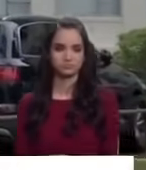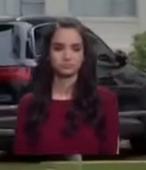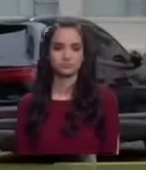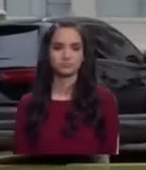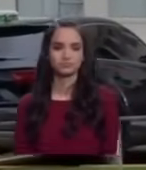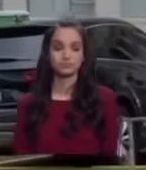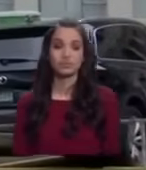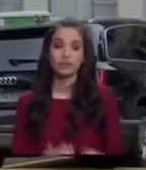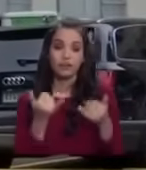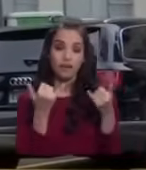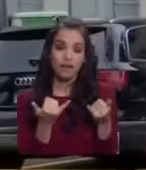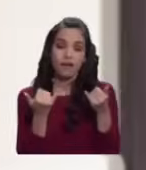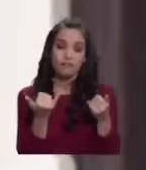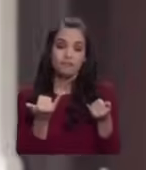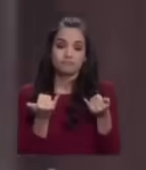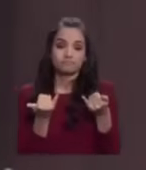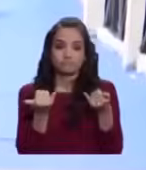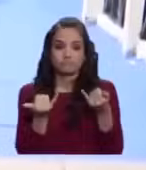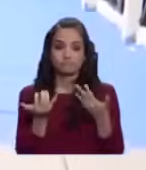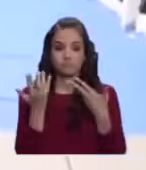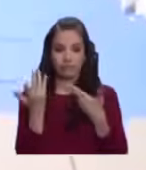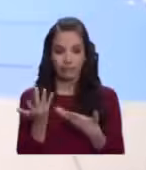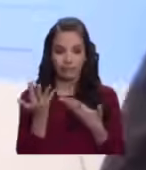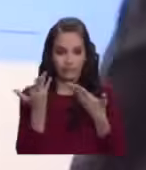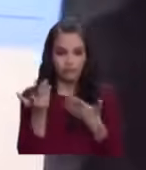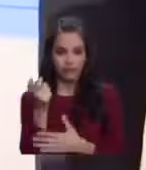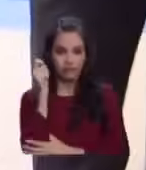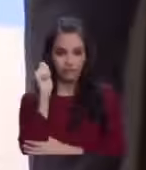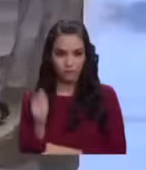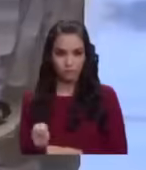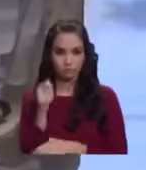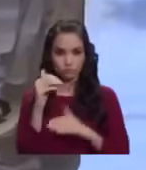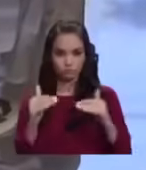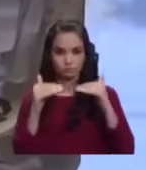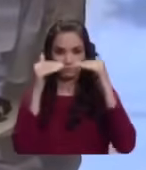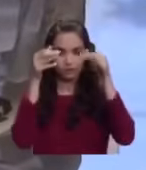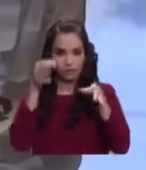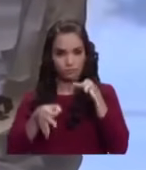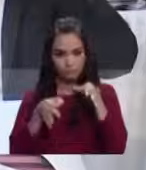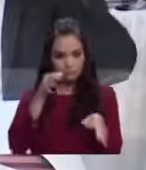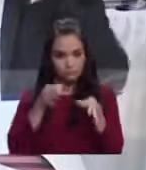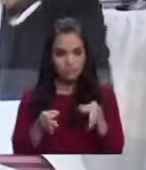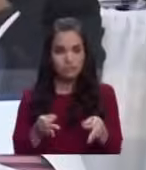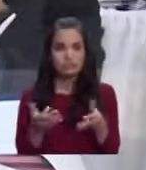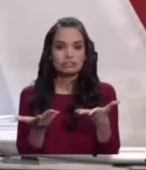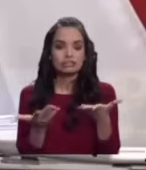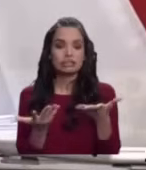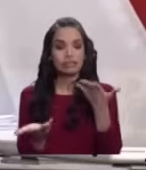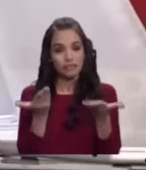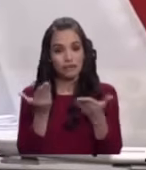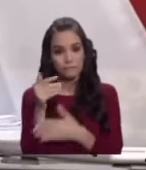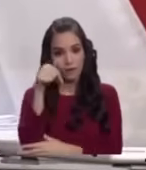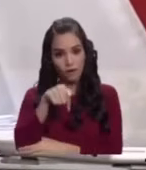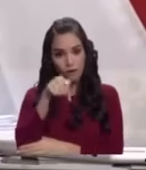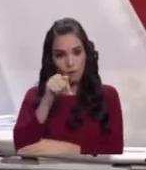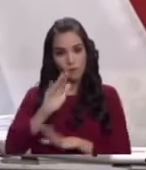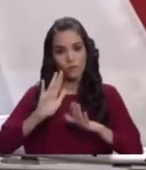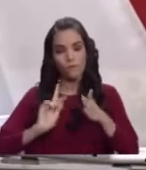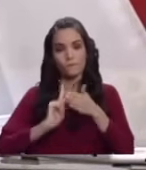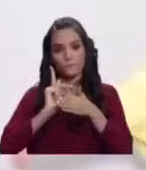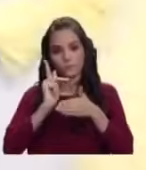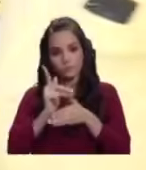que queda es esperar si la sala penal de la Corte Suprema de Justicia presentará en lo que queda de este día o en los